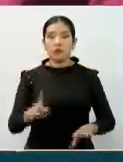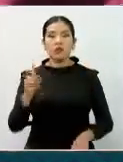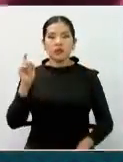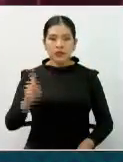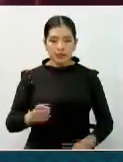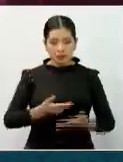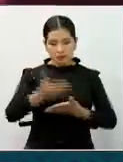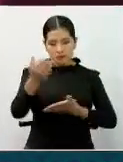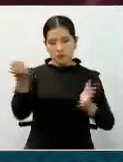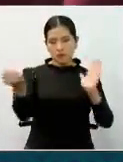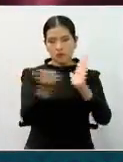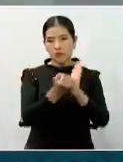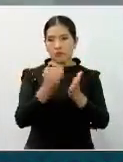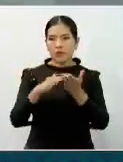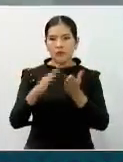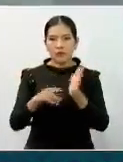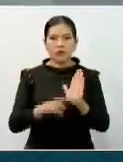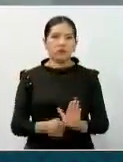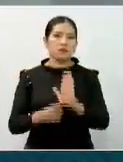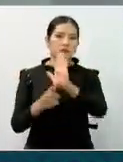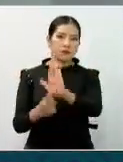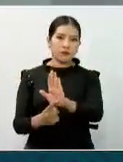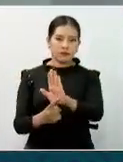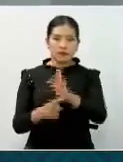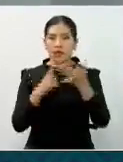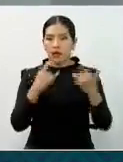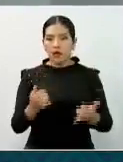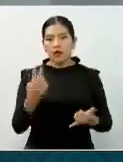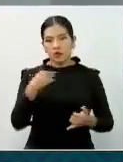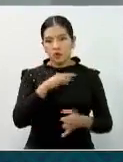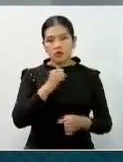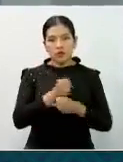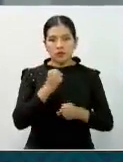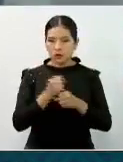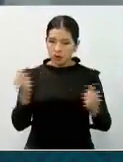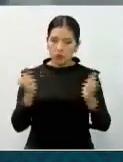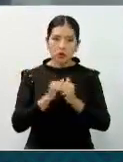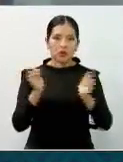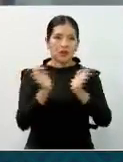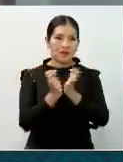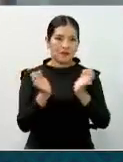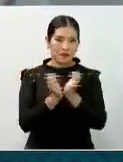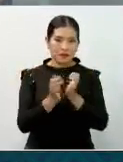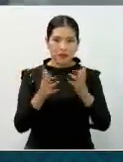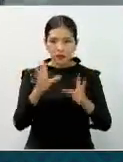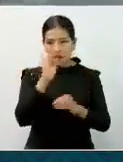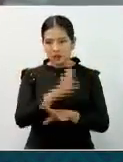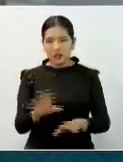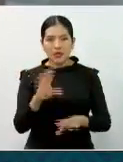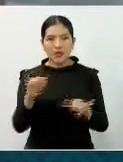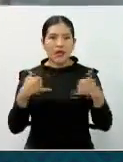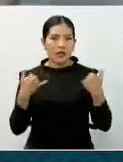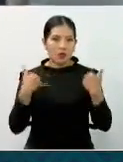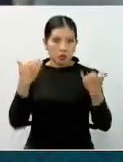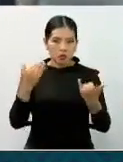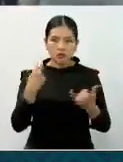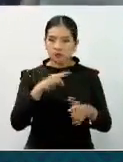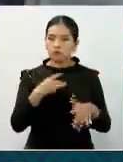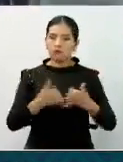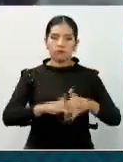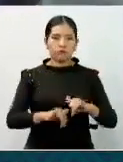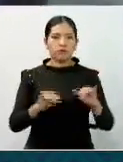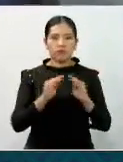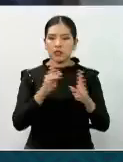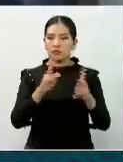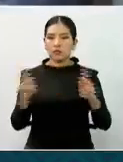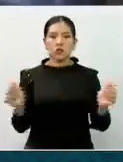la autorización correspondiente. Por eso esta tarea la vamos a trabajar también con la Defensoría de la Niñez y la Adolescencia. Lo vamos a hacer de manera permanente con el personal que